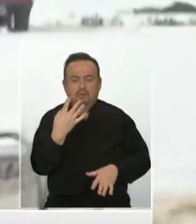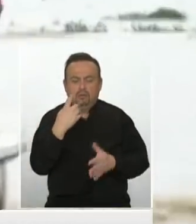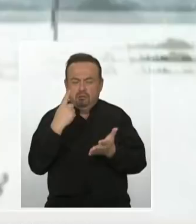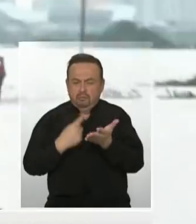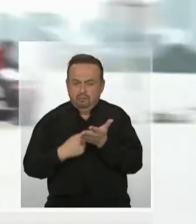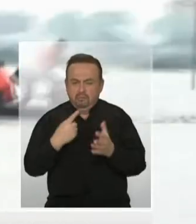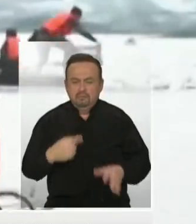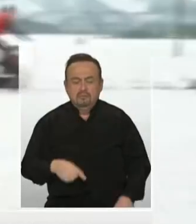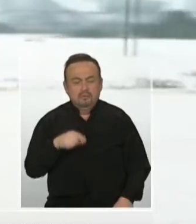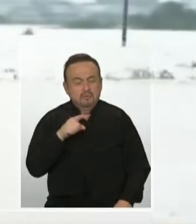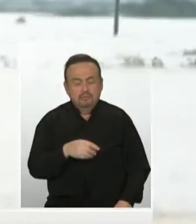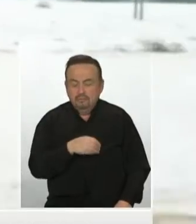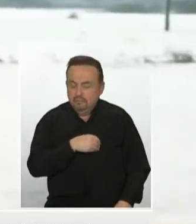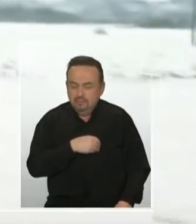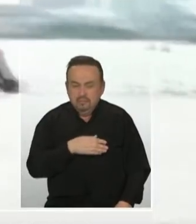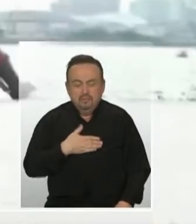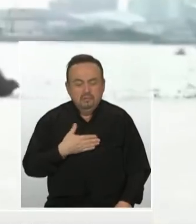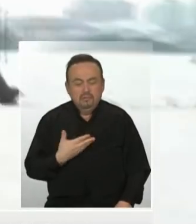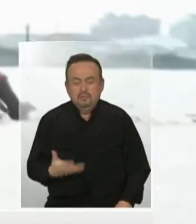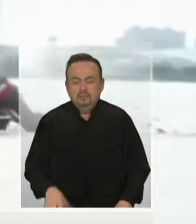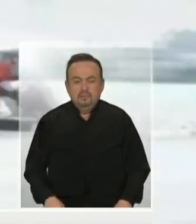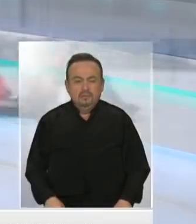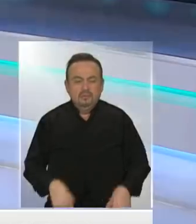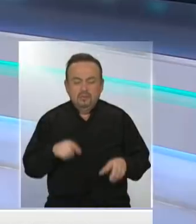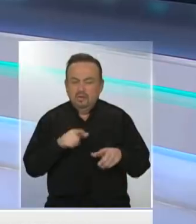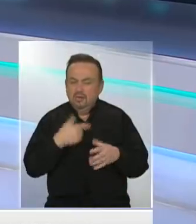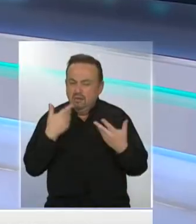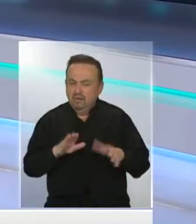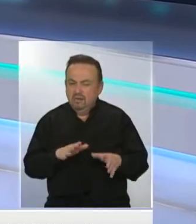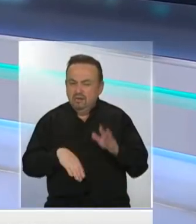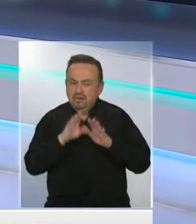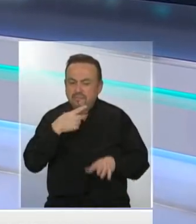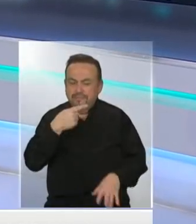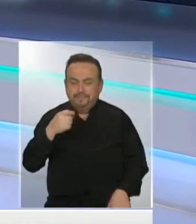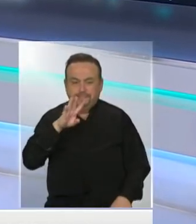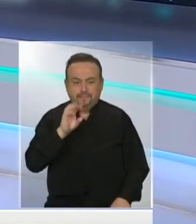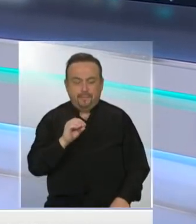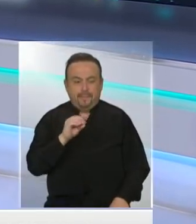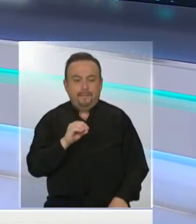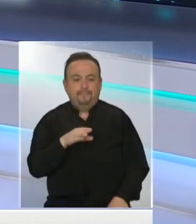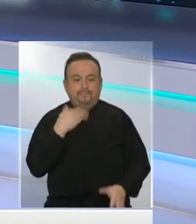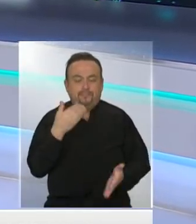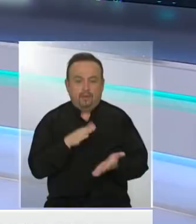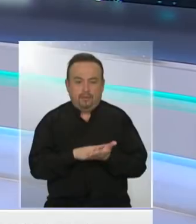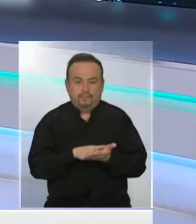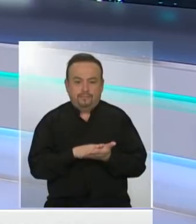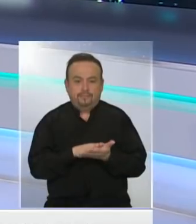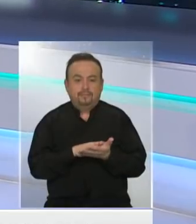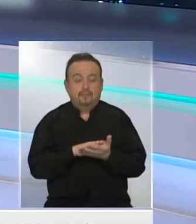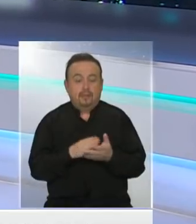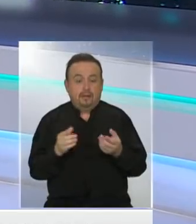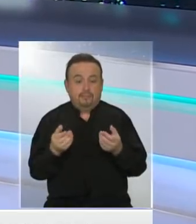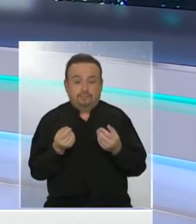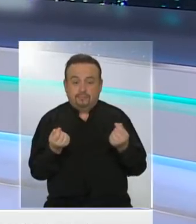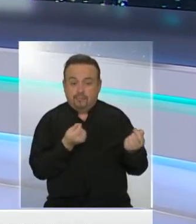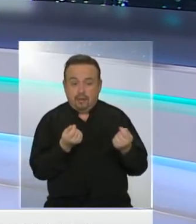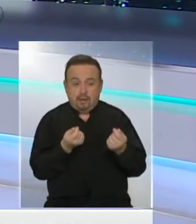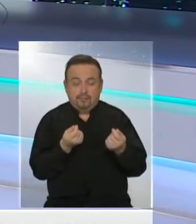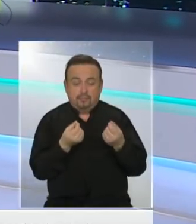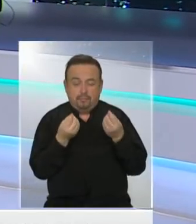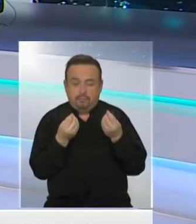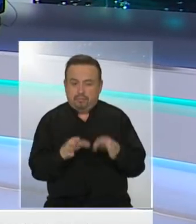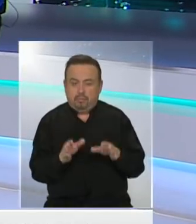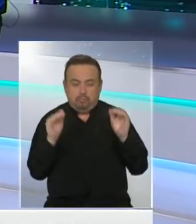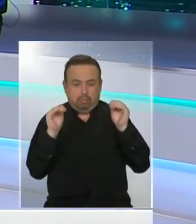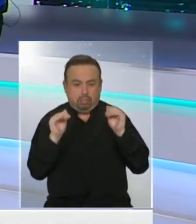personas. Lamentablemente, además, han fallecido más de 140 y a niveles económicos se calculan pérdidas